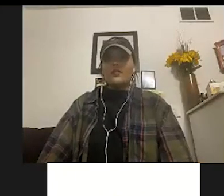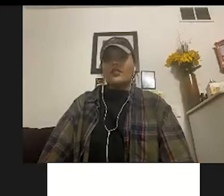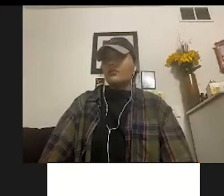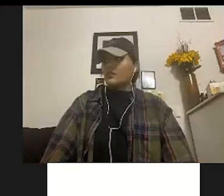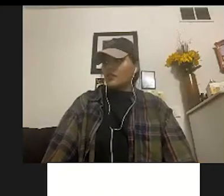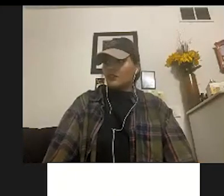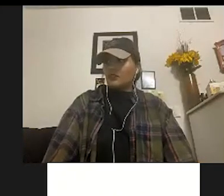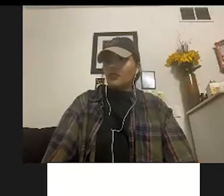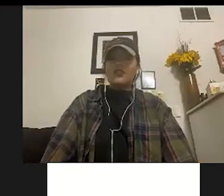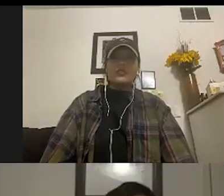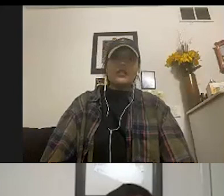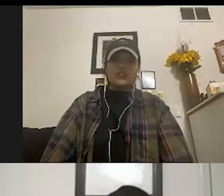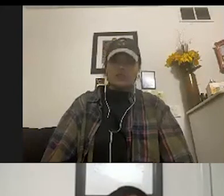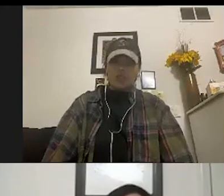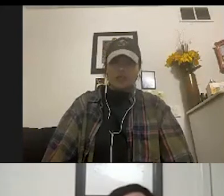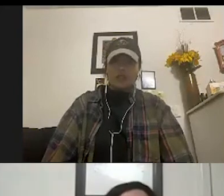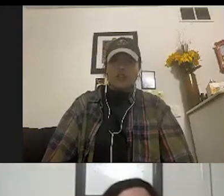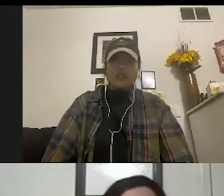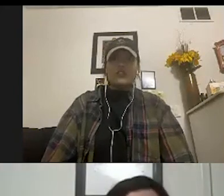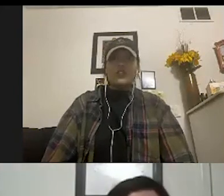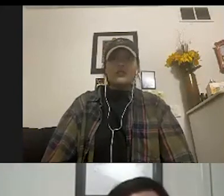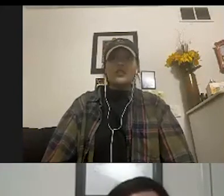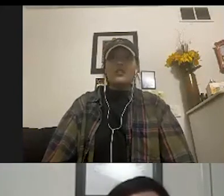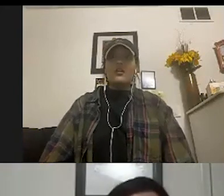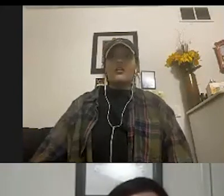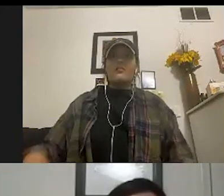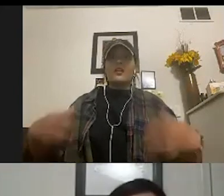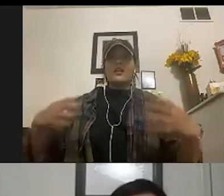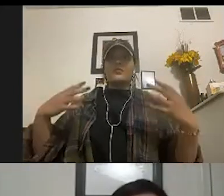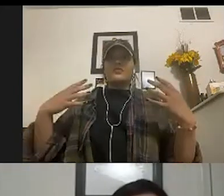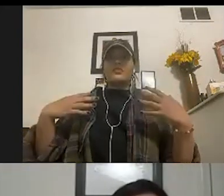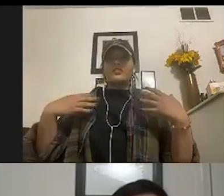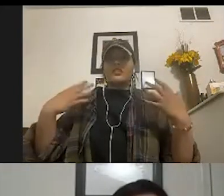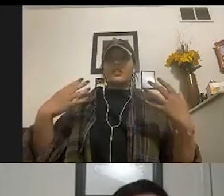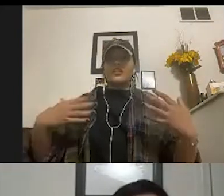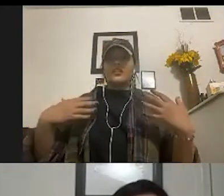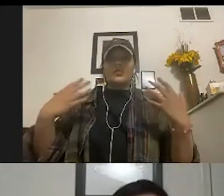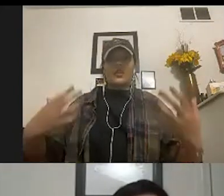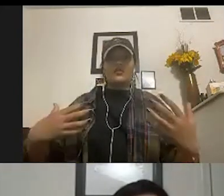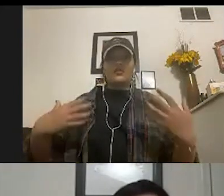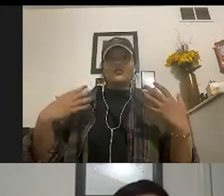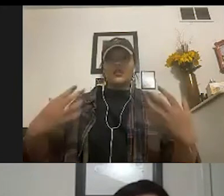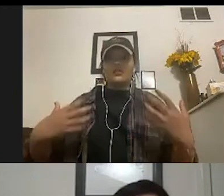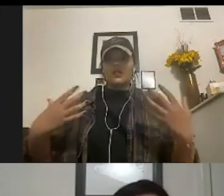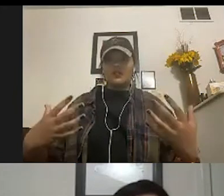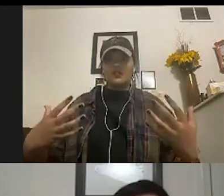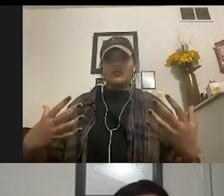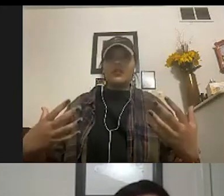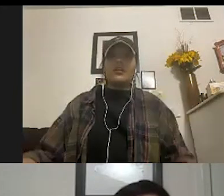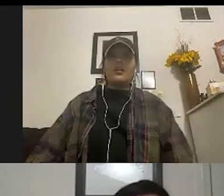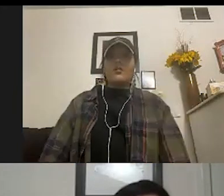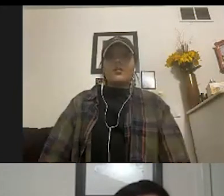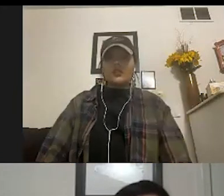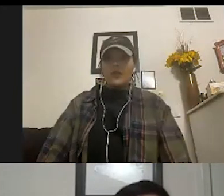Poema de amor del universo. Cuando escribí este poema, lo escribí para que ustedes se sientan empoderados con ustedes